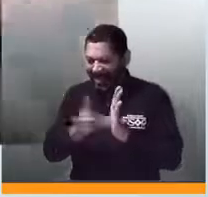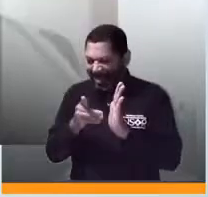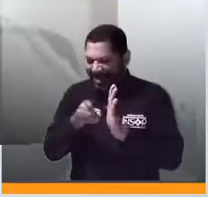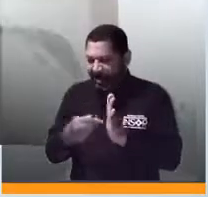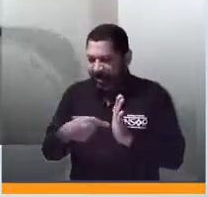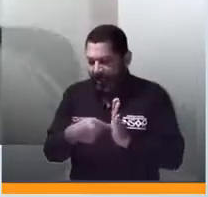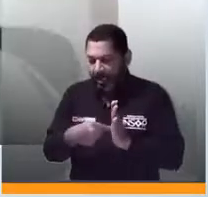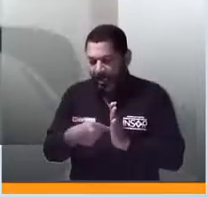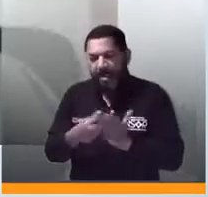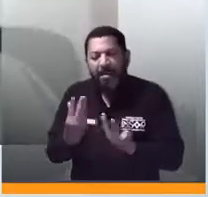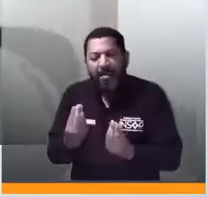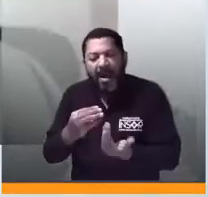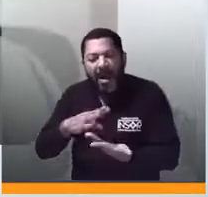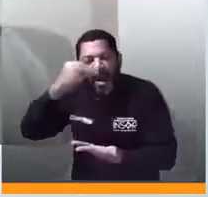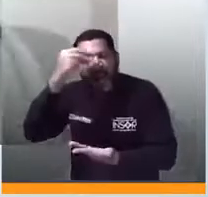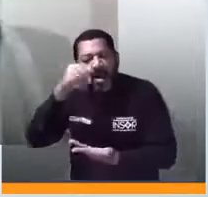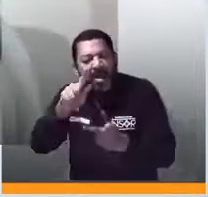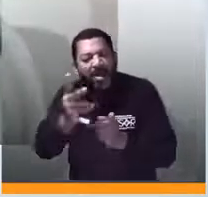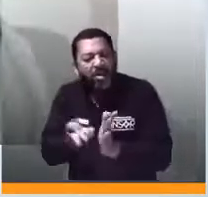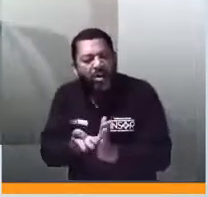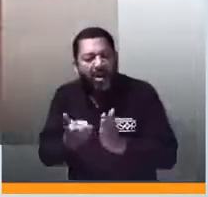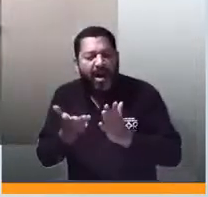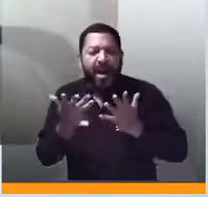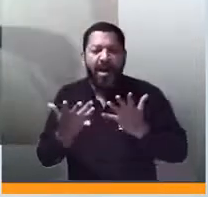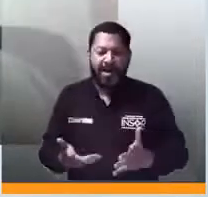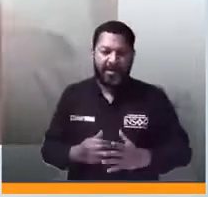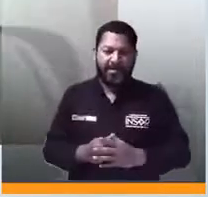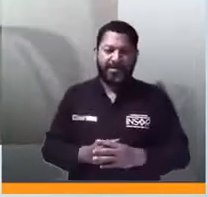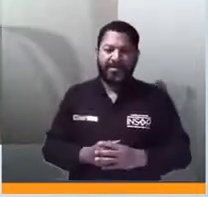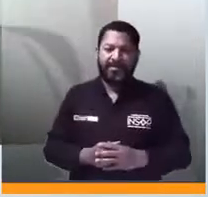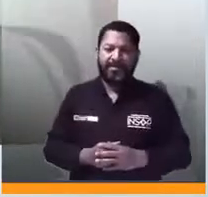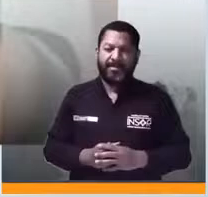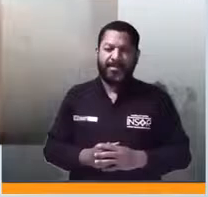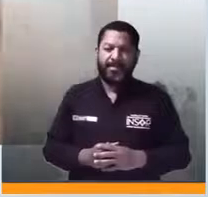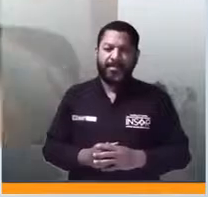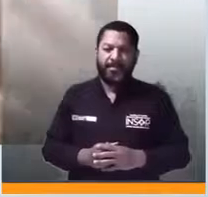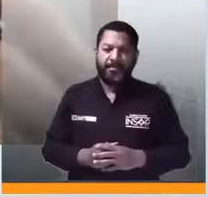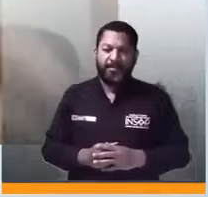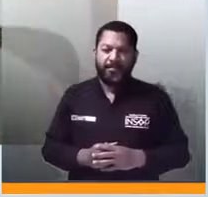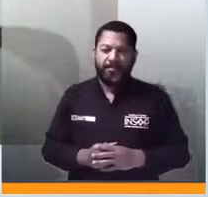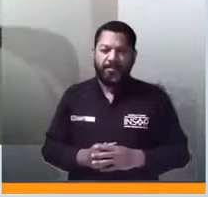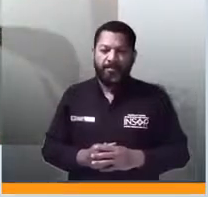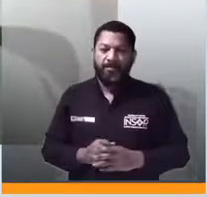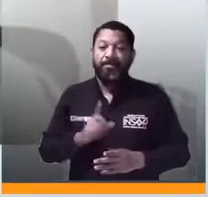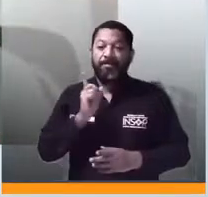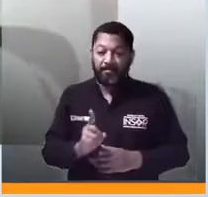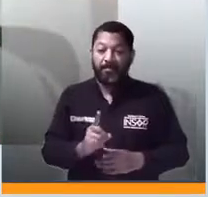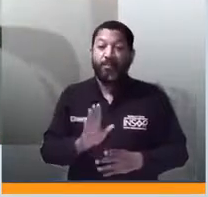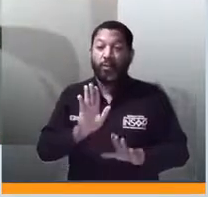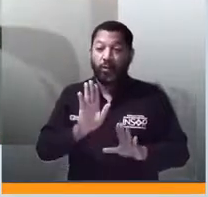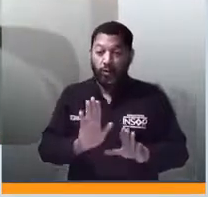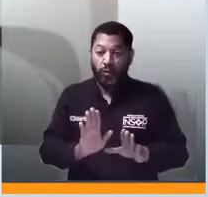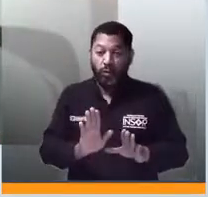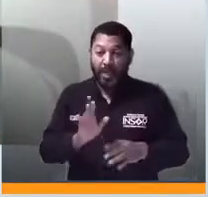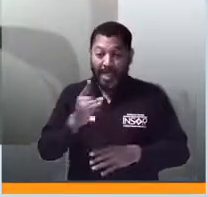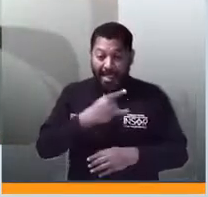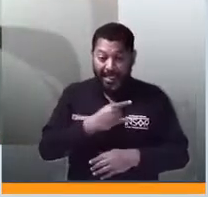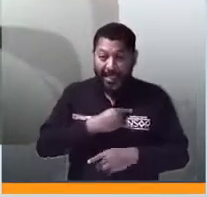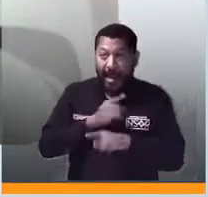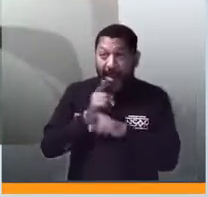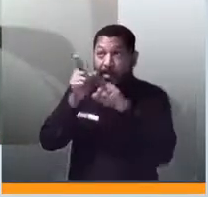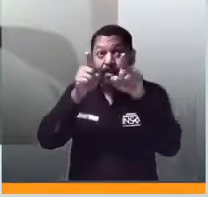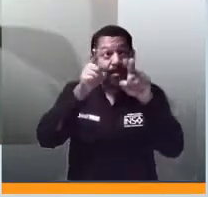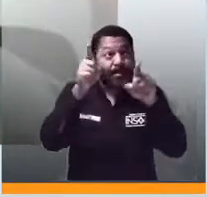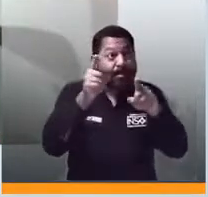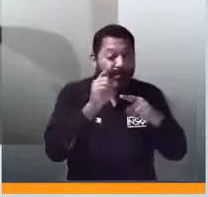digamos, hace posible un revolcón al interior de nuestras instituciones